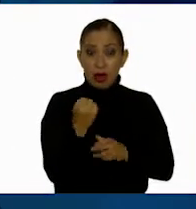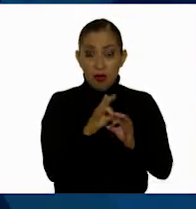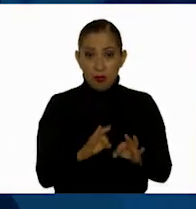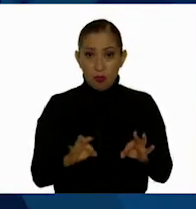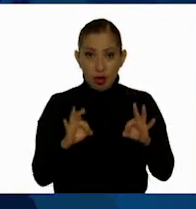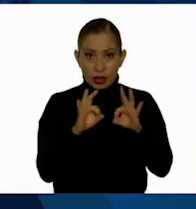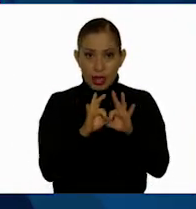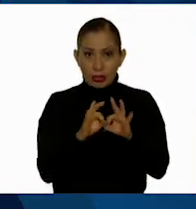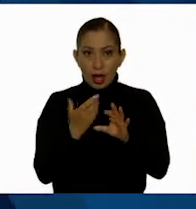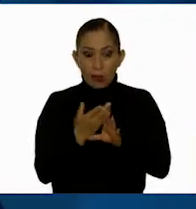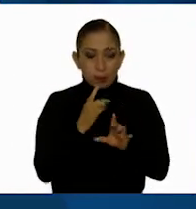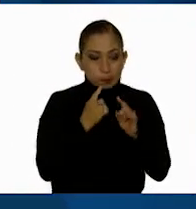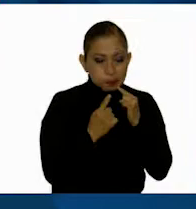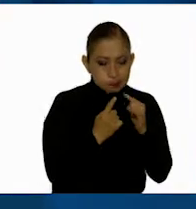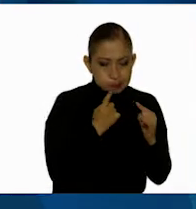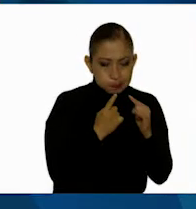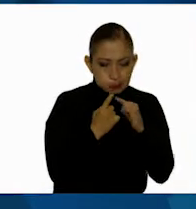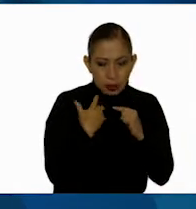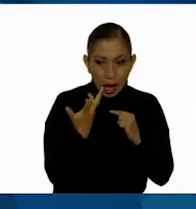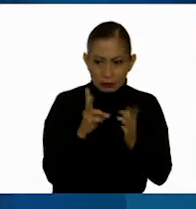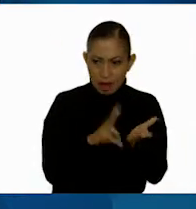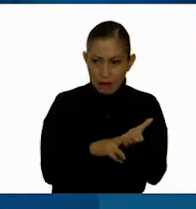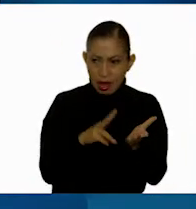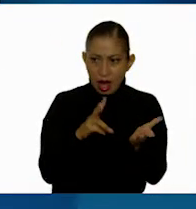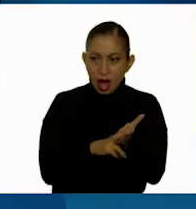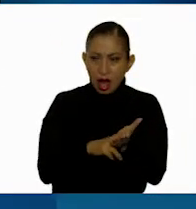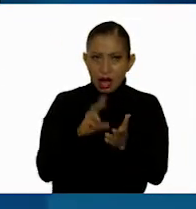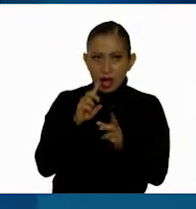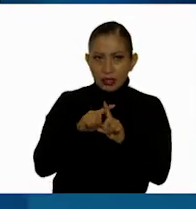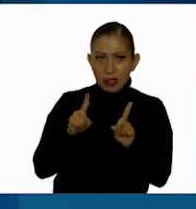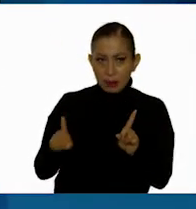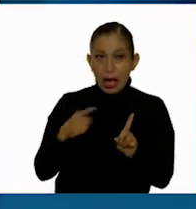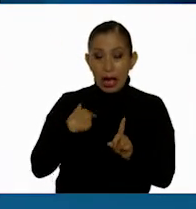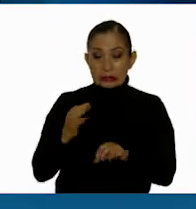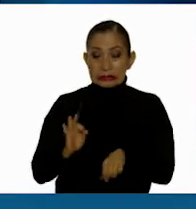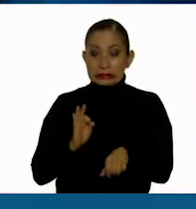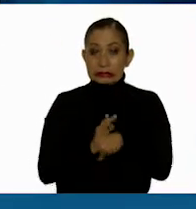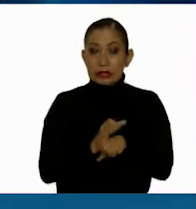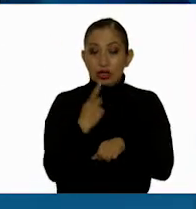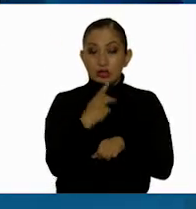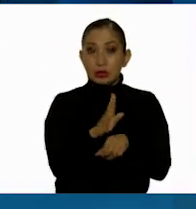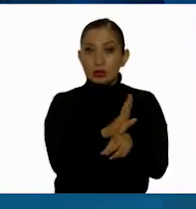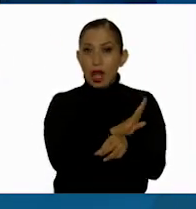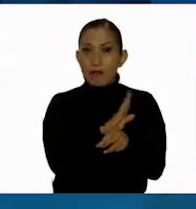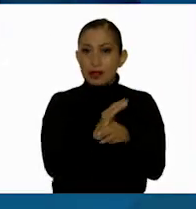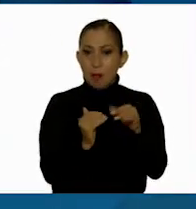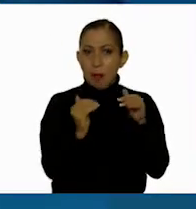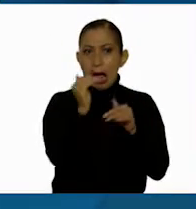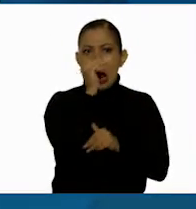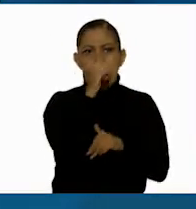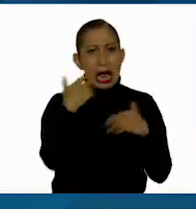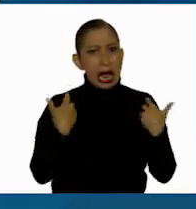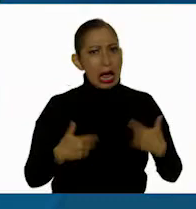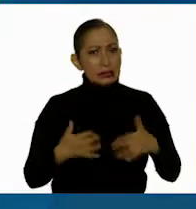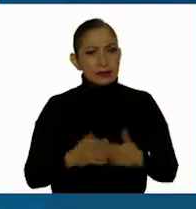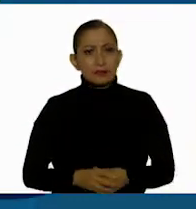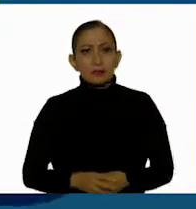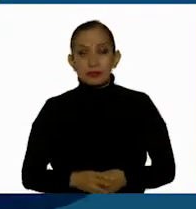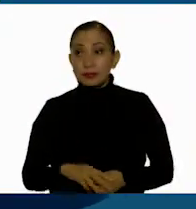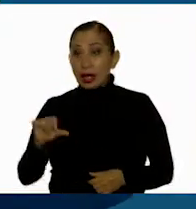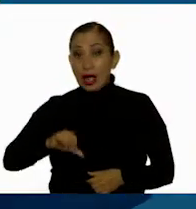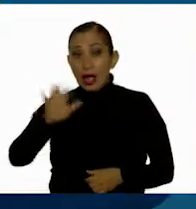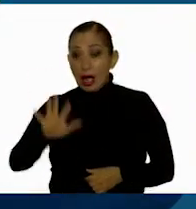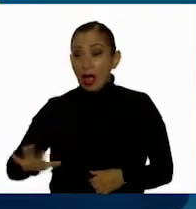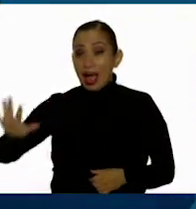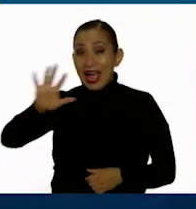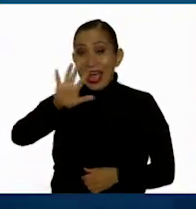con discreción y argucias, han hecho valer esa distinción y han podido fortalecer sus privilegios. Al otro lado